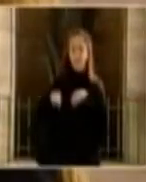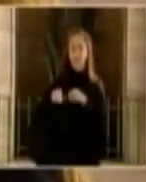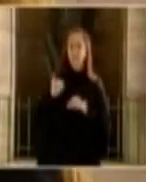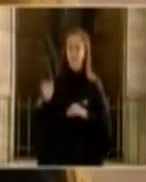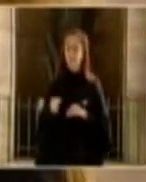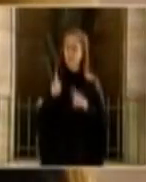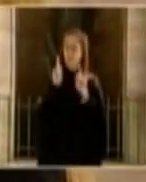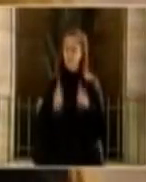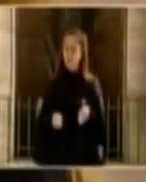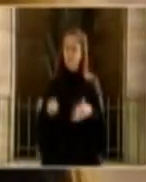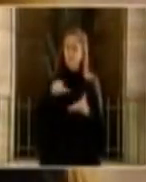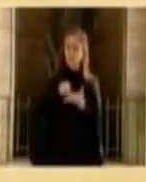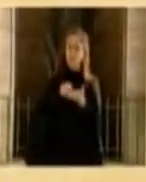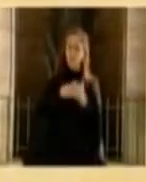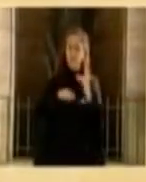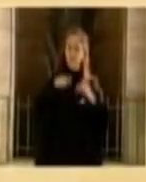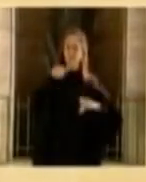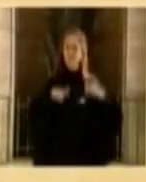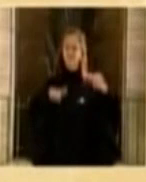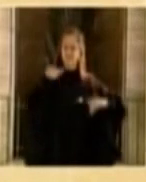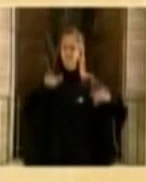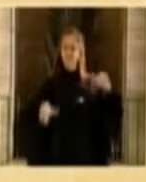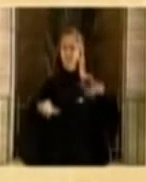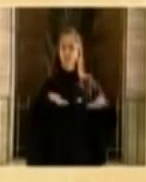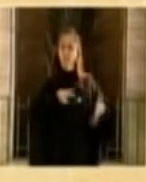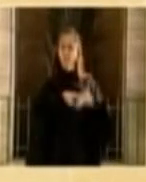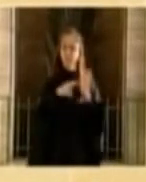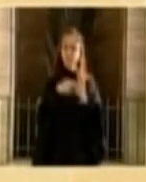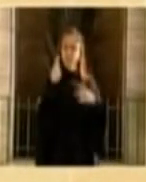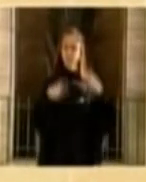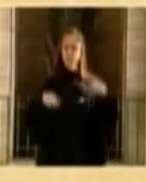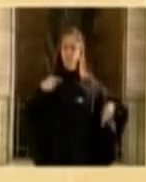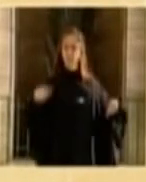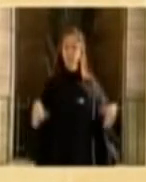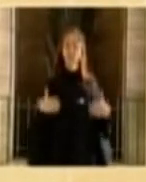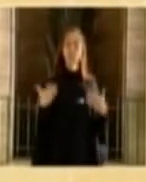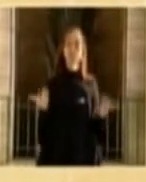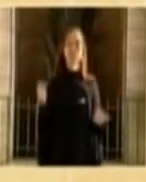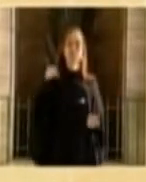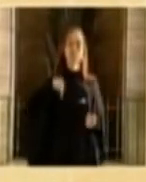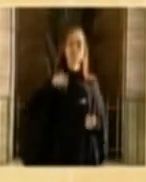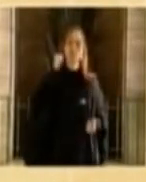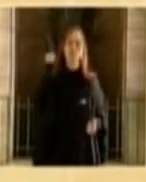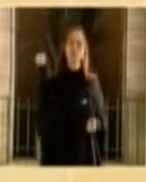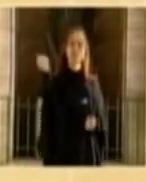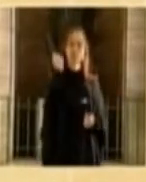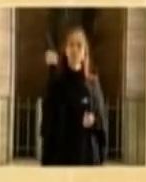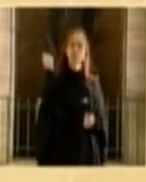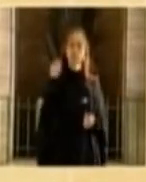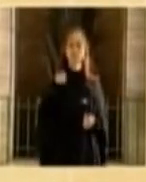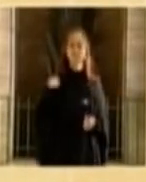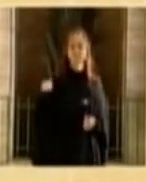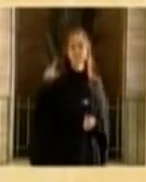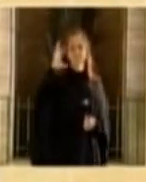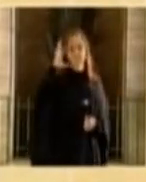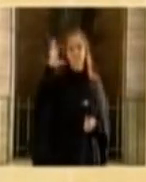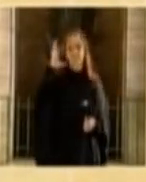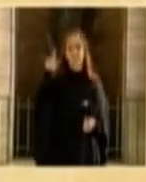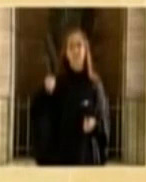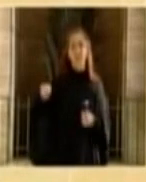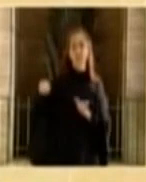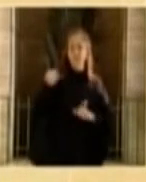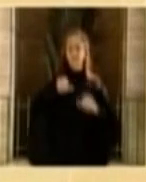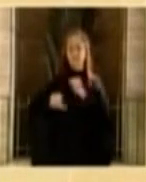social. Por eso es que su legado se vuelve más y más enorme. El hombre amaba la